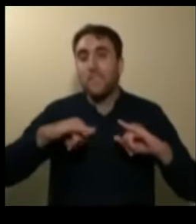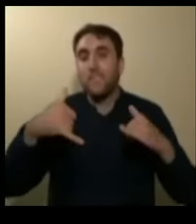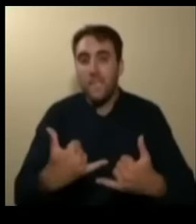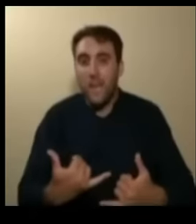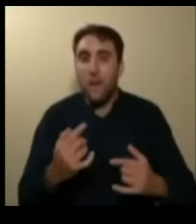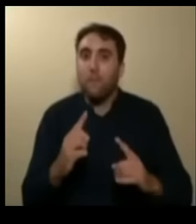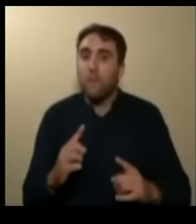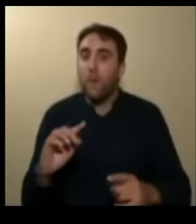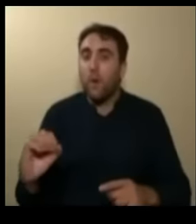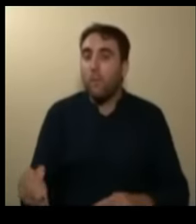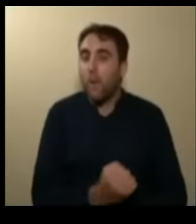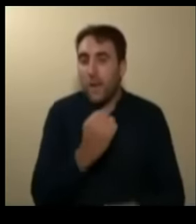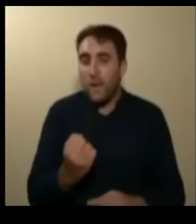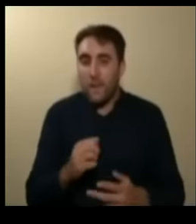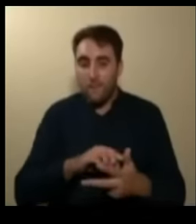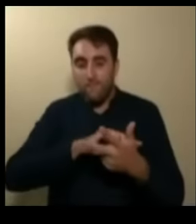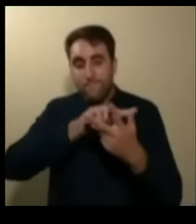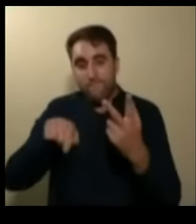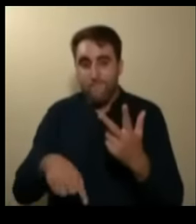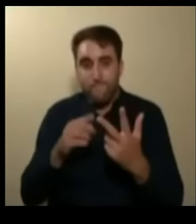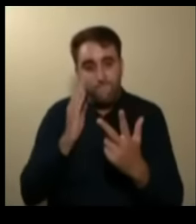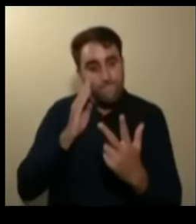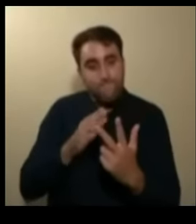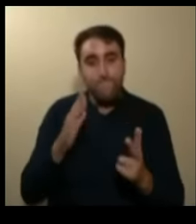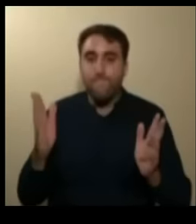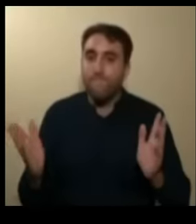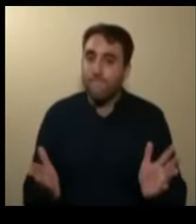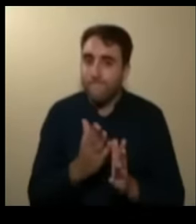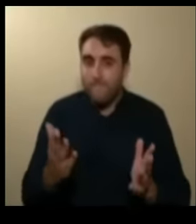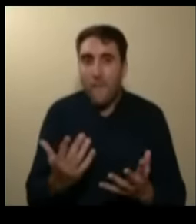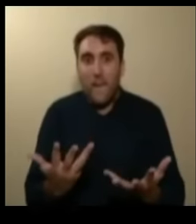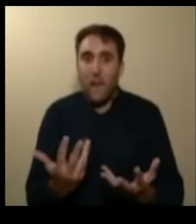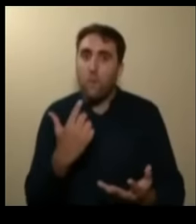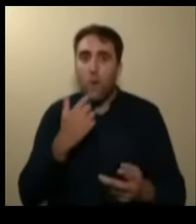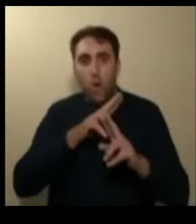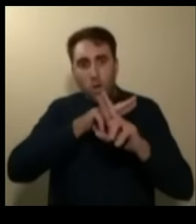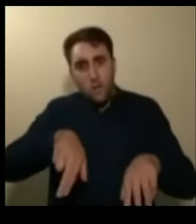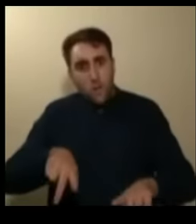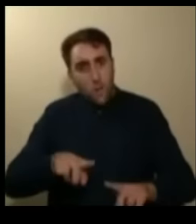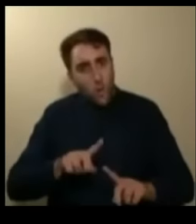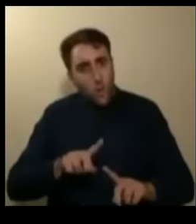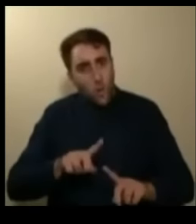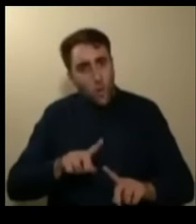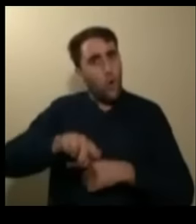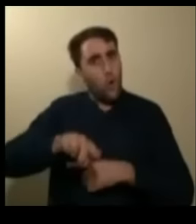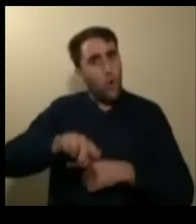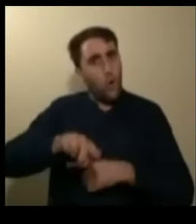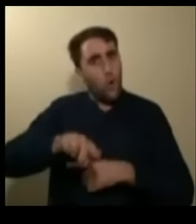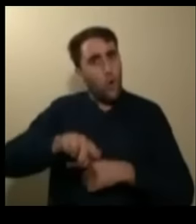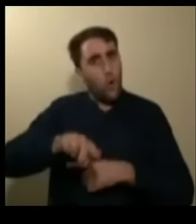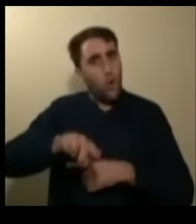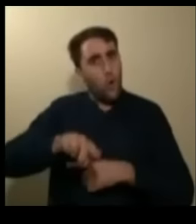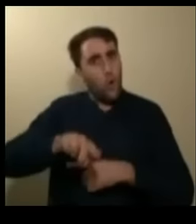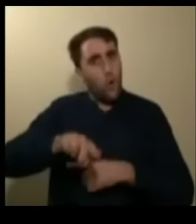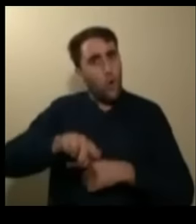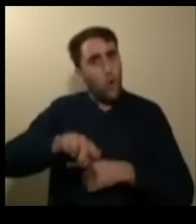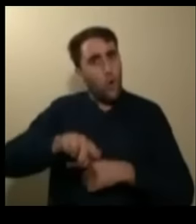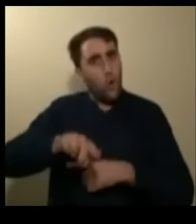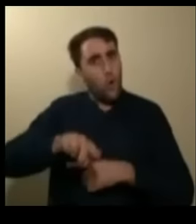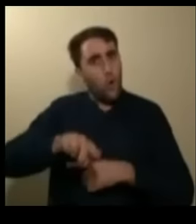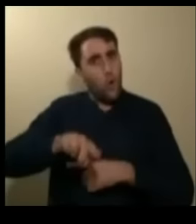el eje central de atención de lo que pretendemos promover y que queremos que no se derogue. No derogar estos artículos es